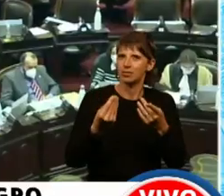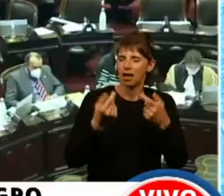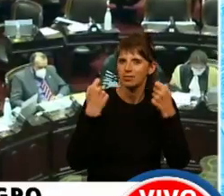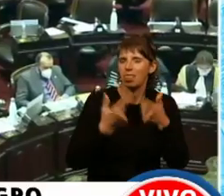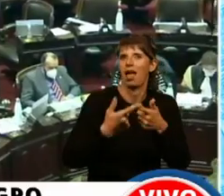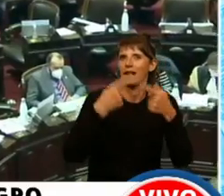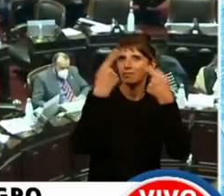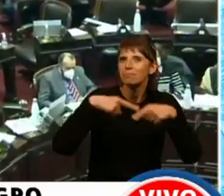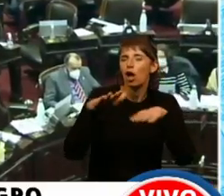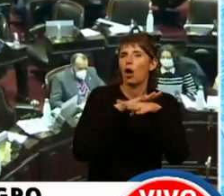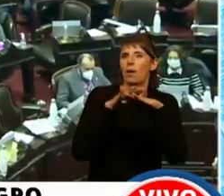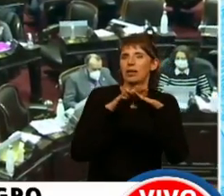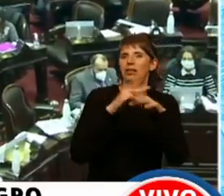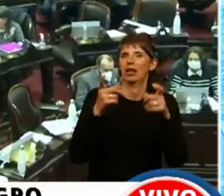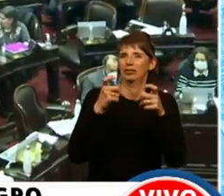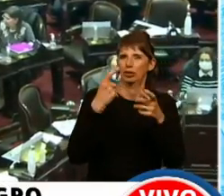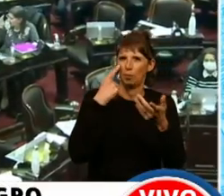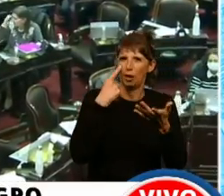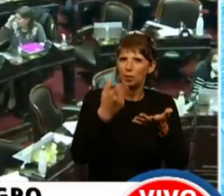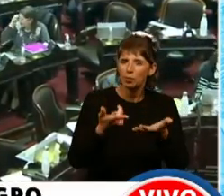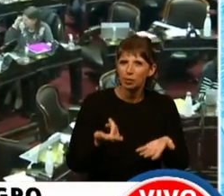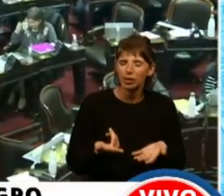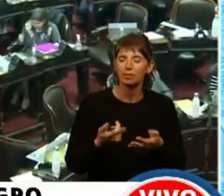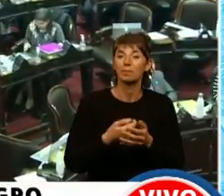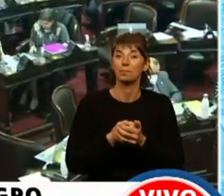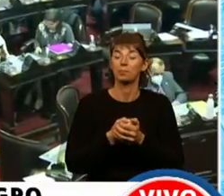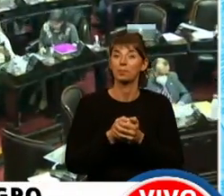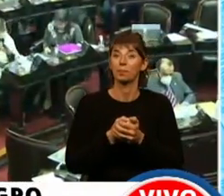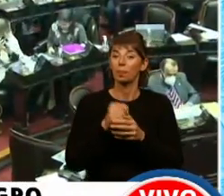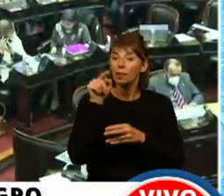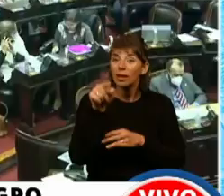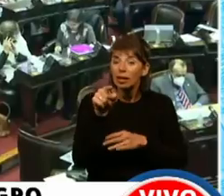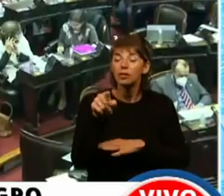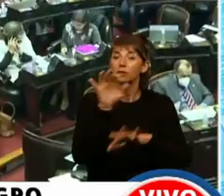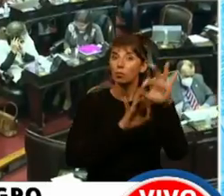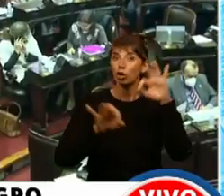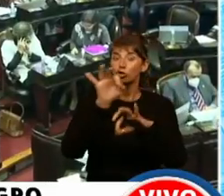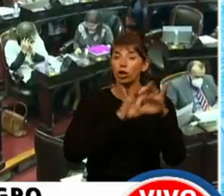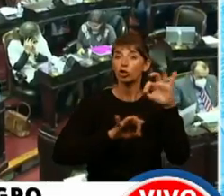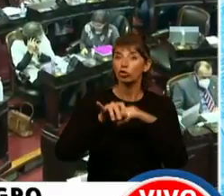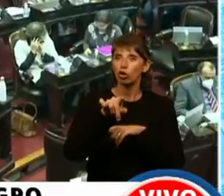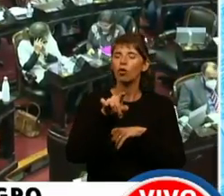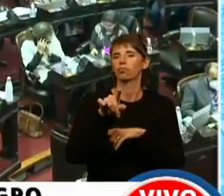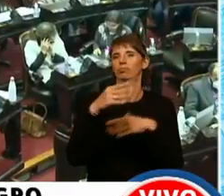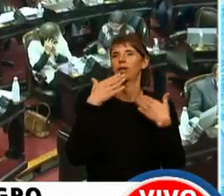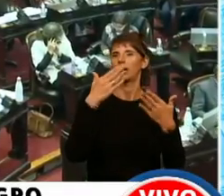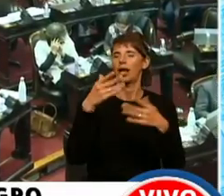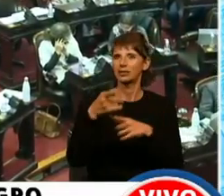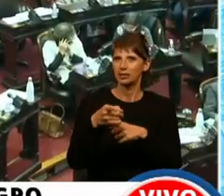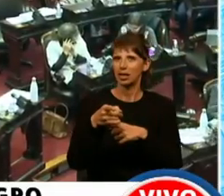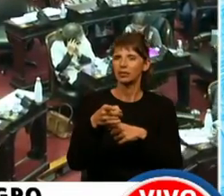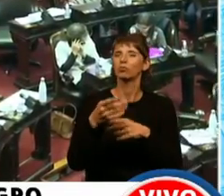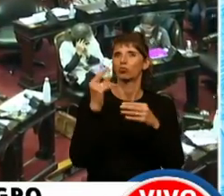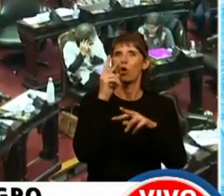de los agentes económicos y en este caso este proyecto viene a avanzar en